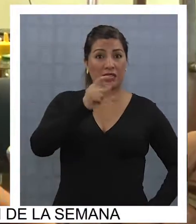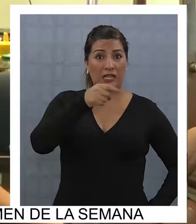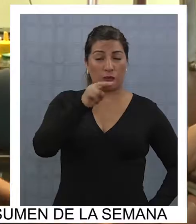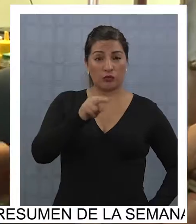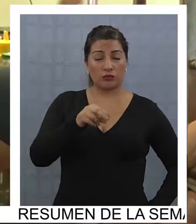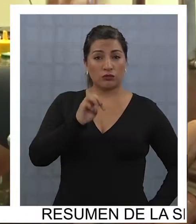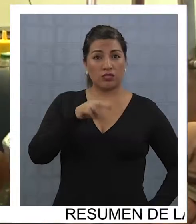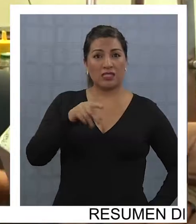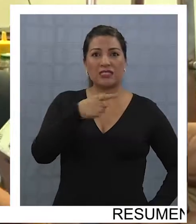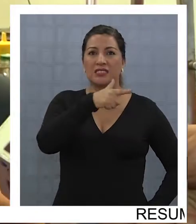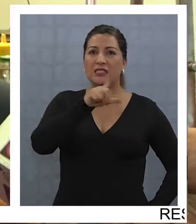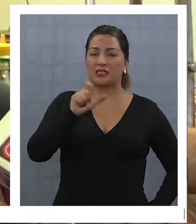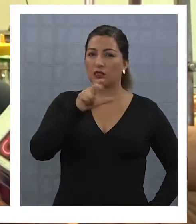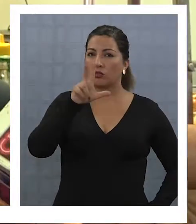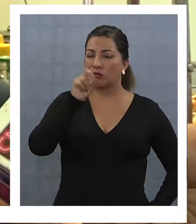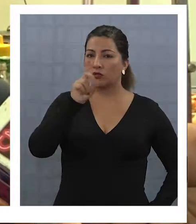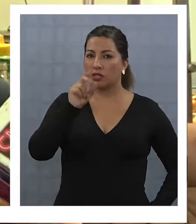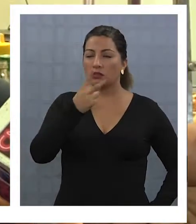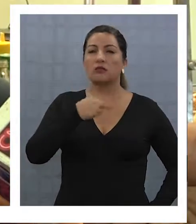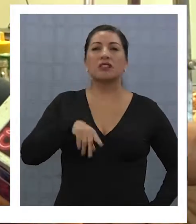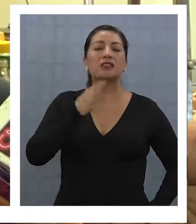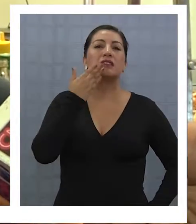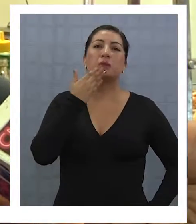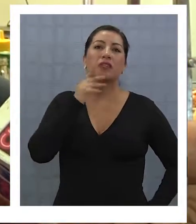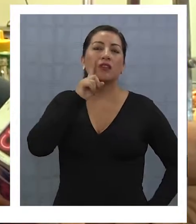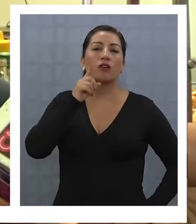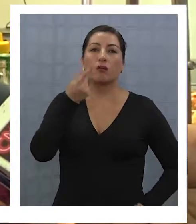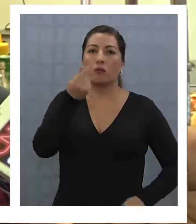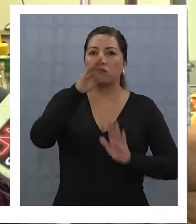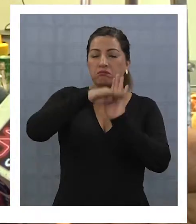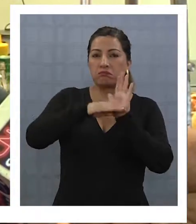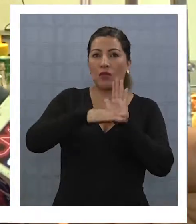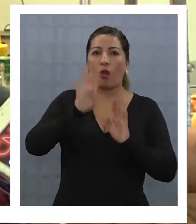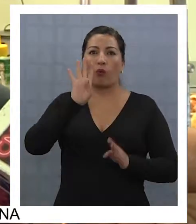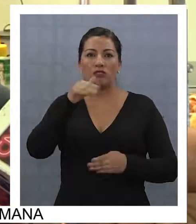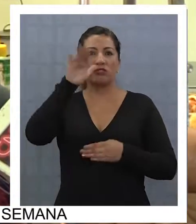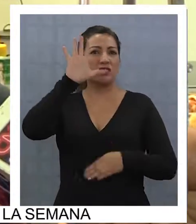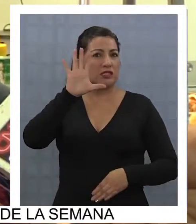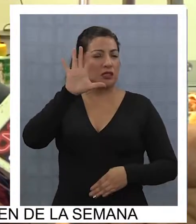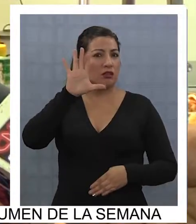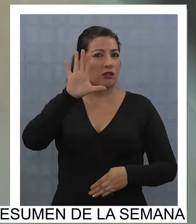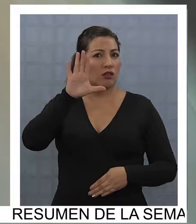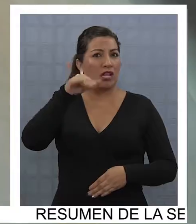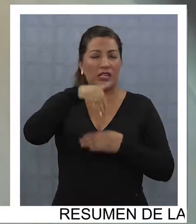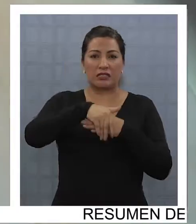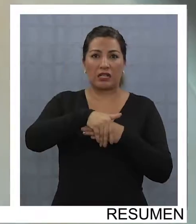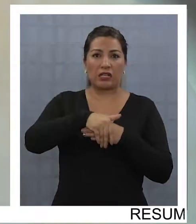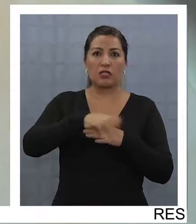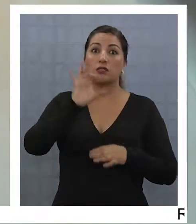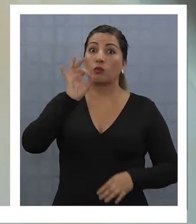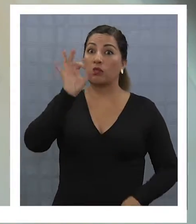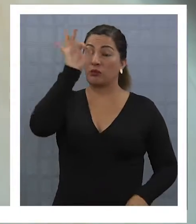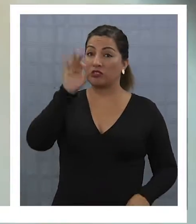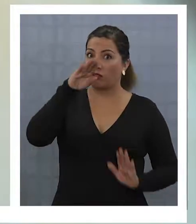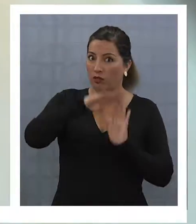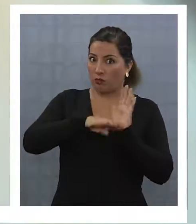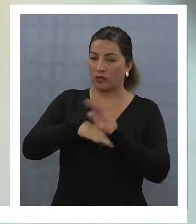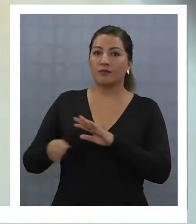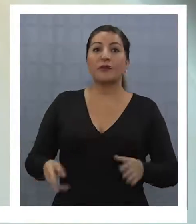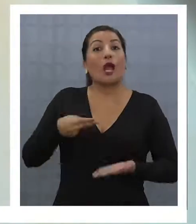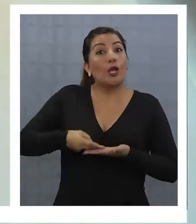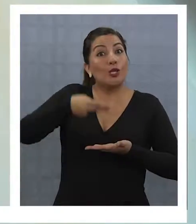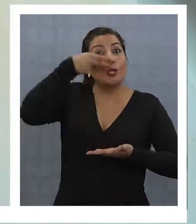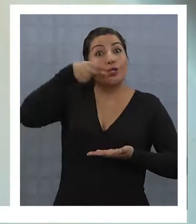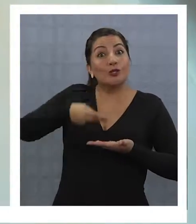Y nosotros igual tenemos descuento a partir de las 4 o 5 de la tarde, tenemos el 50% de descuento. Los sushis, aunque no